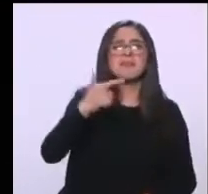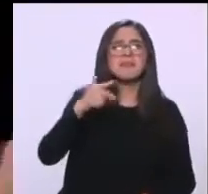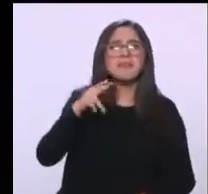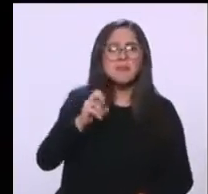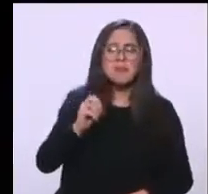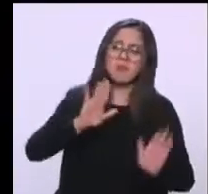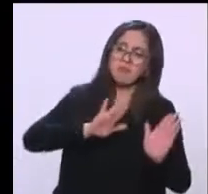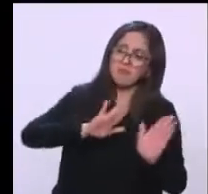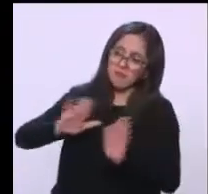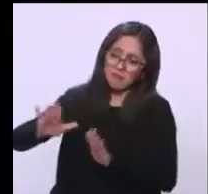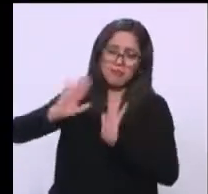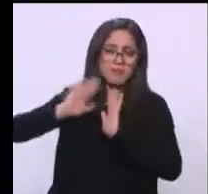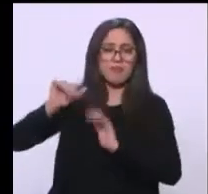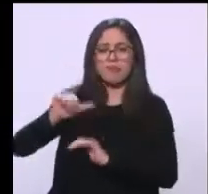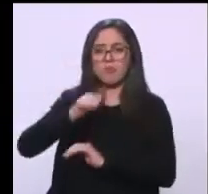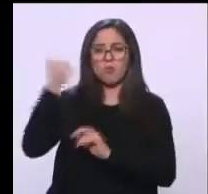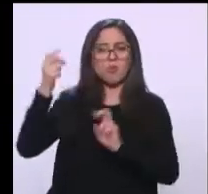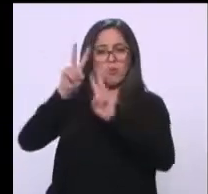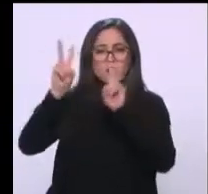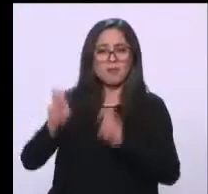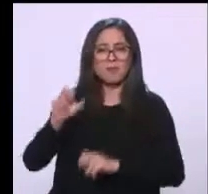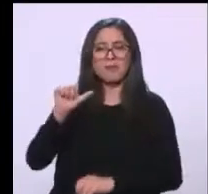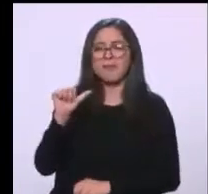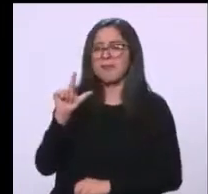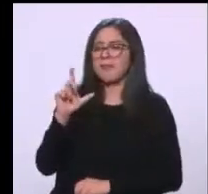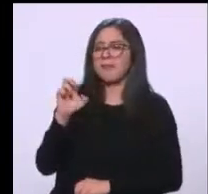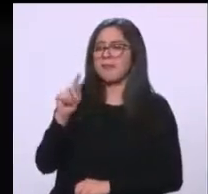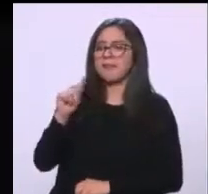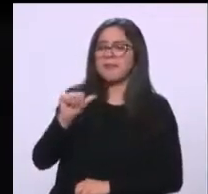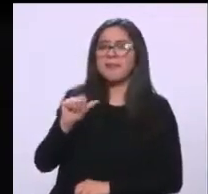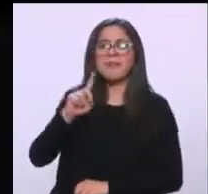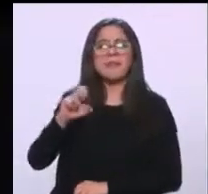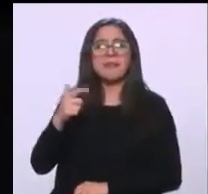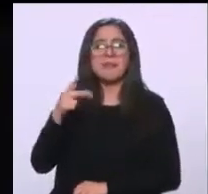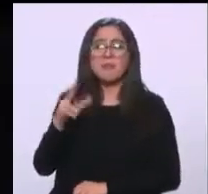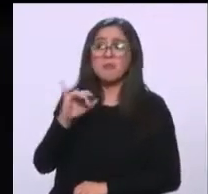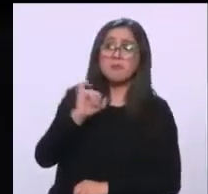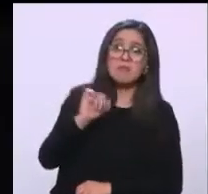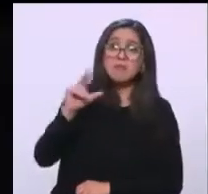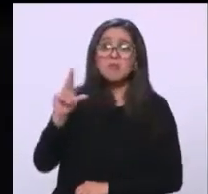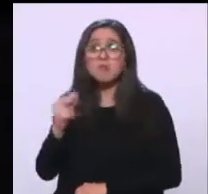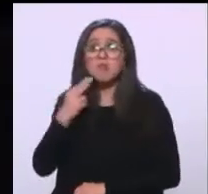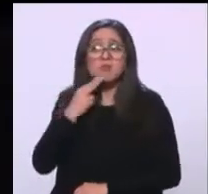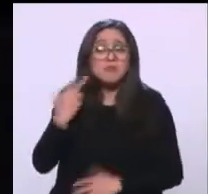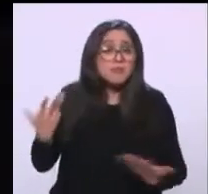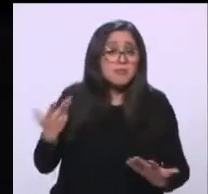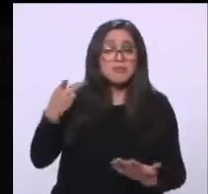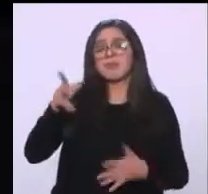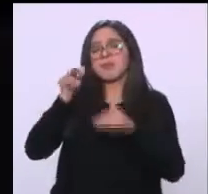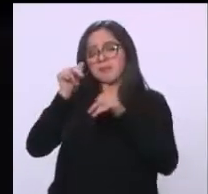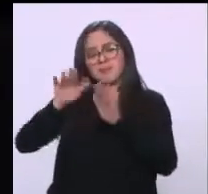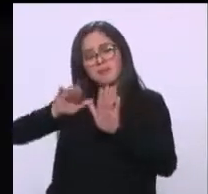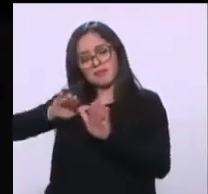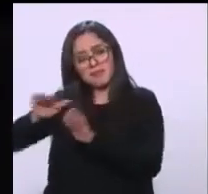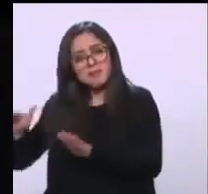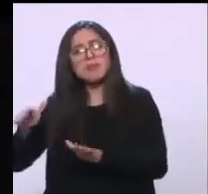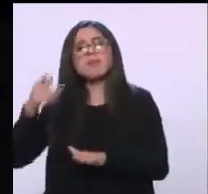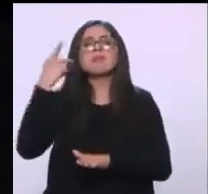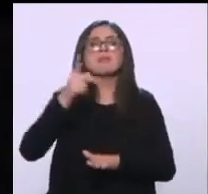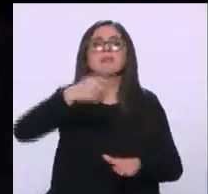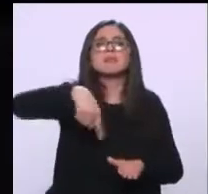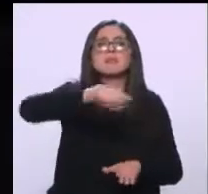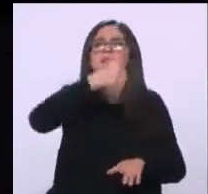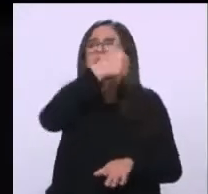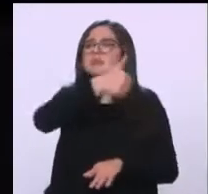mesa de qué tanto funcionan las alertas de género o no. Parece que no tenemos información suficiente para entender si funcionan las alertas de género o no. Pero se ha dejado